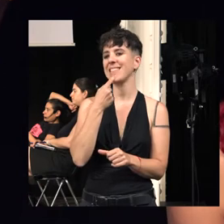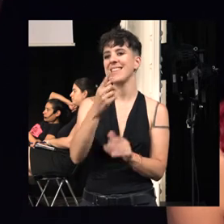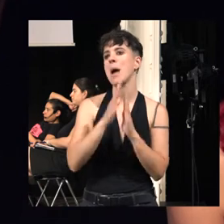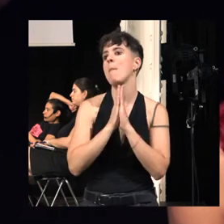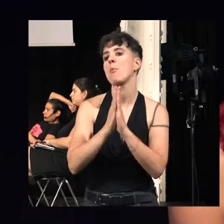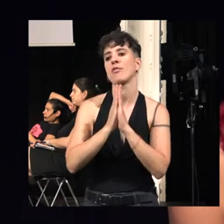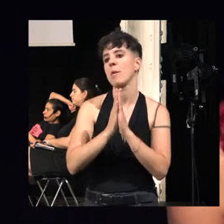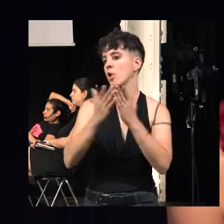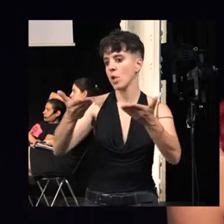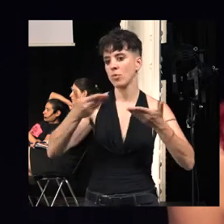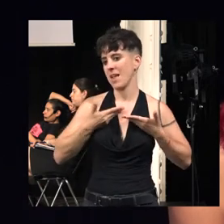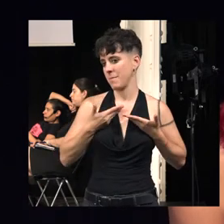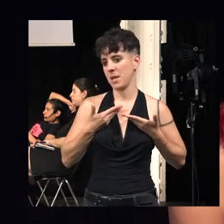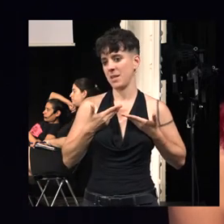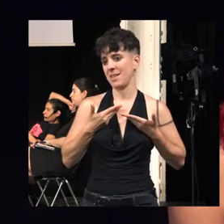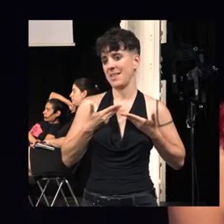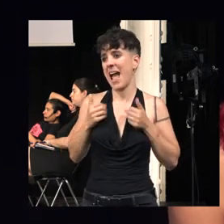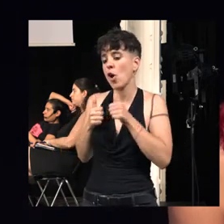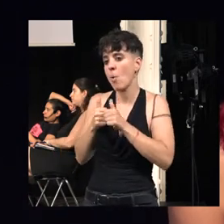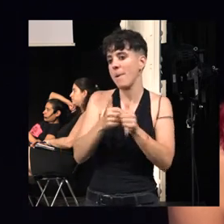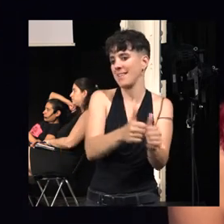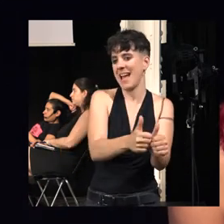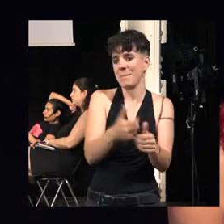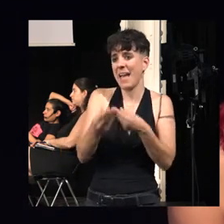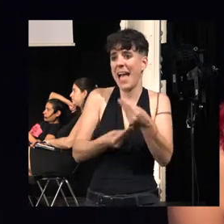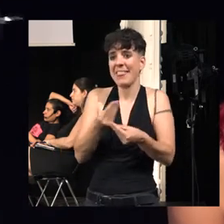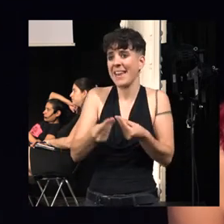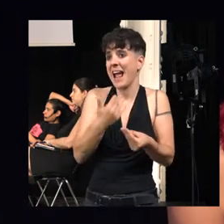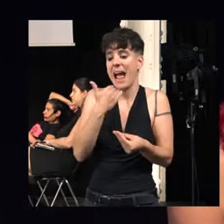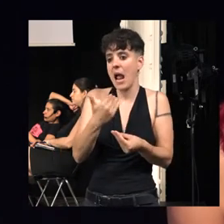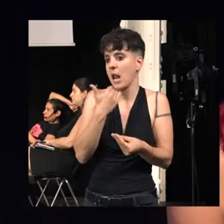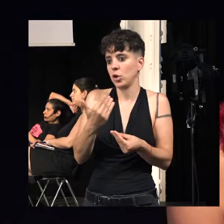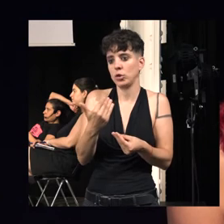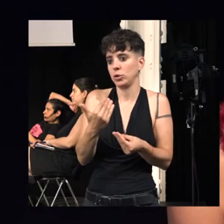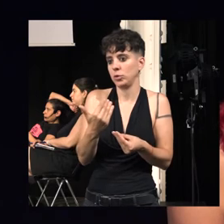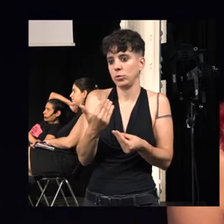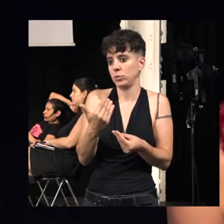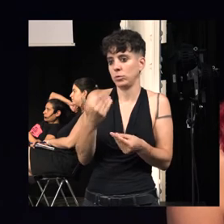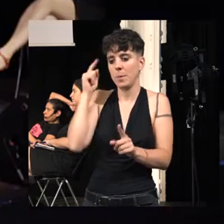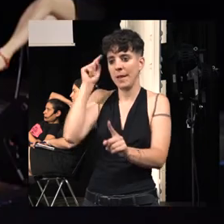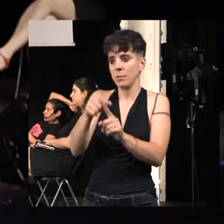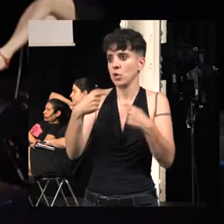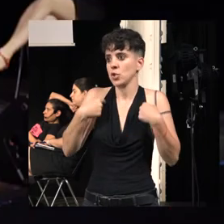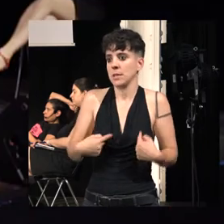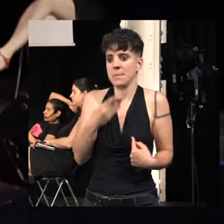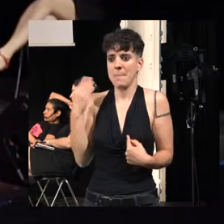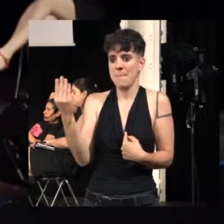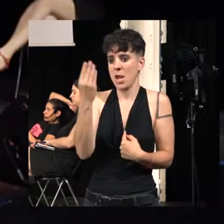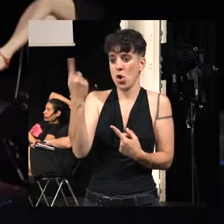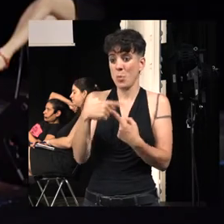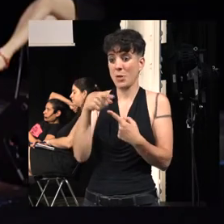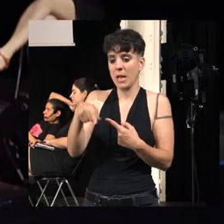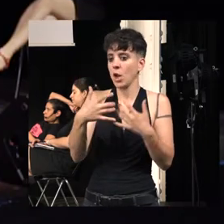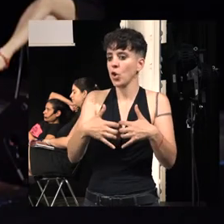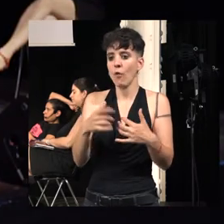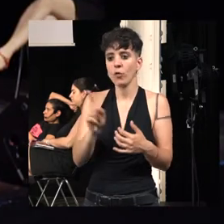ayudadme, acompañadme, haced algo para que yo pueda sentirme un poco mejor, porque aquí no funciona,